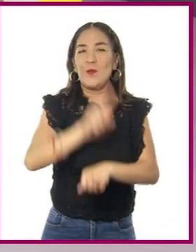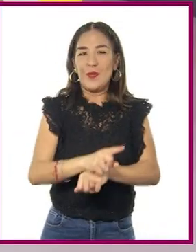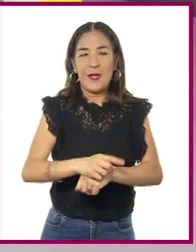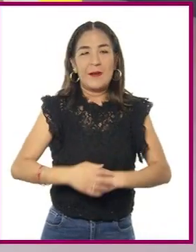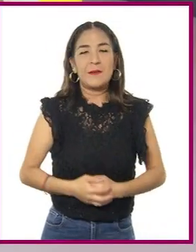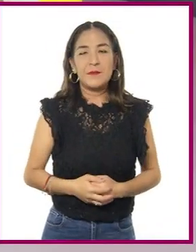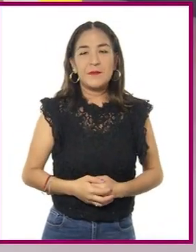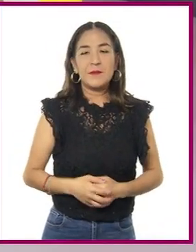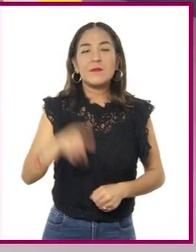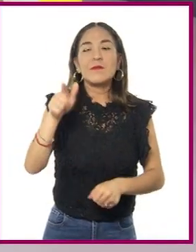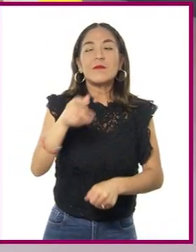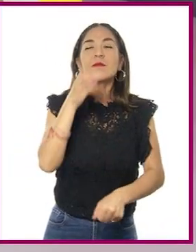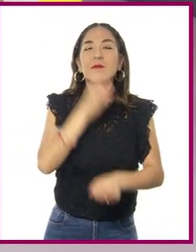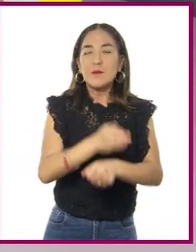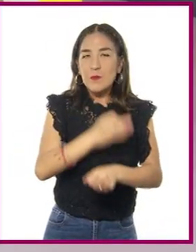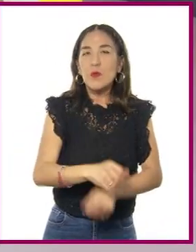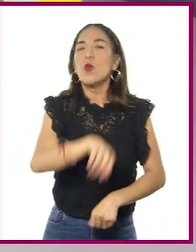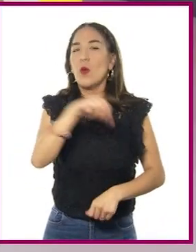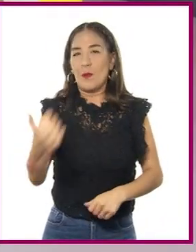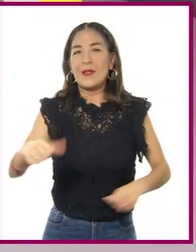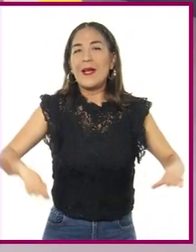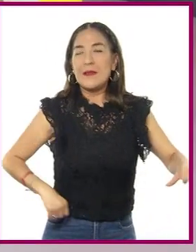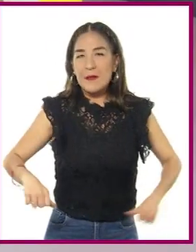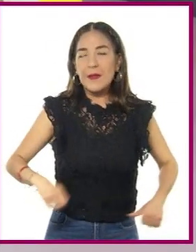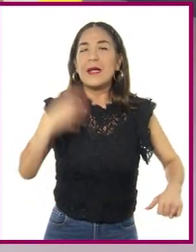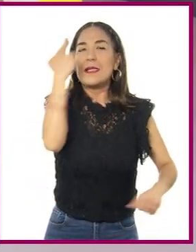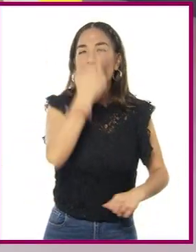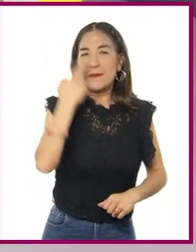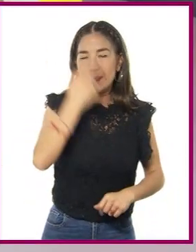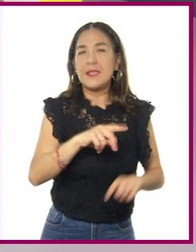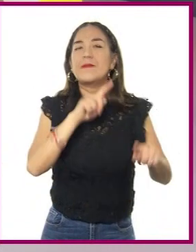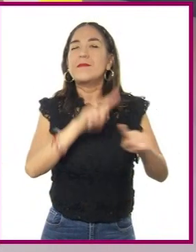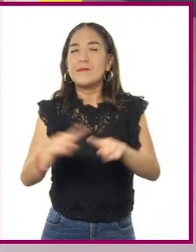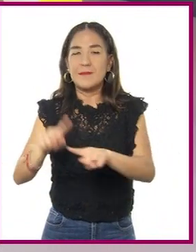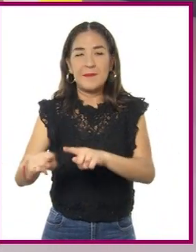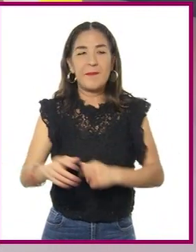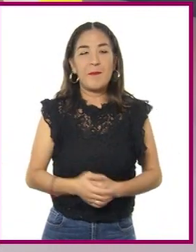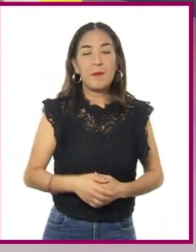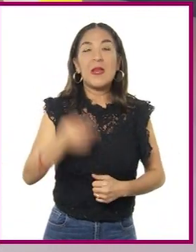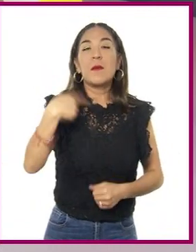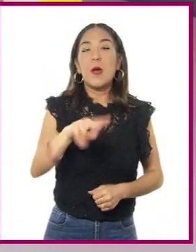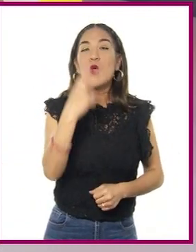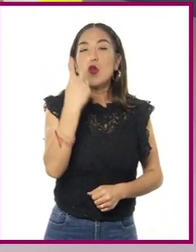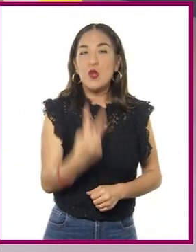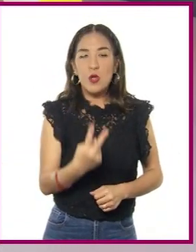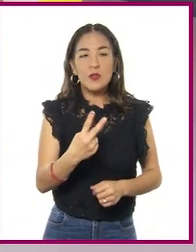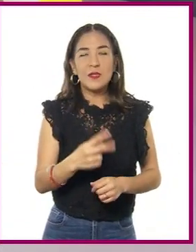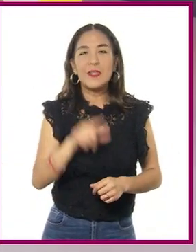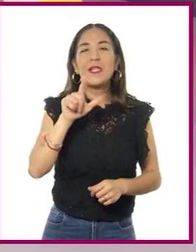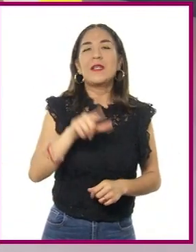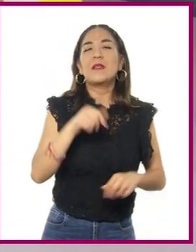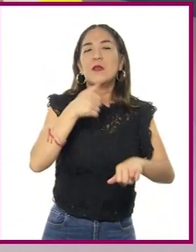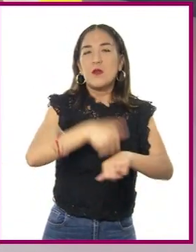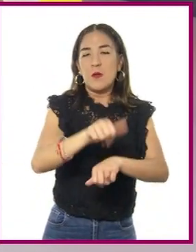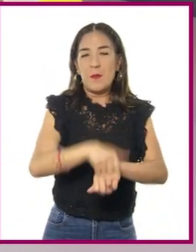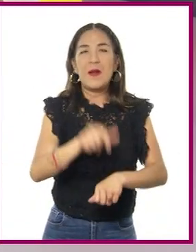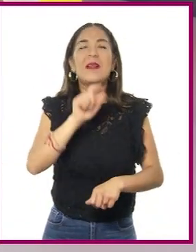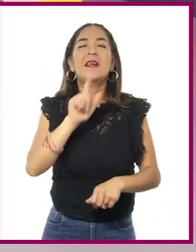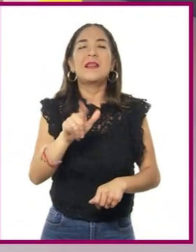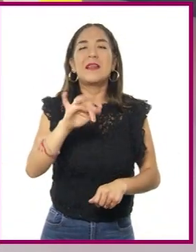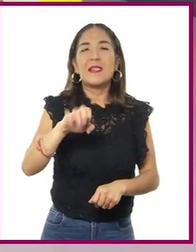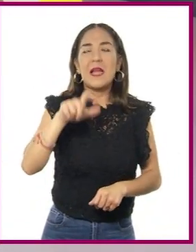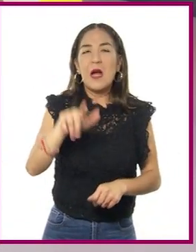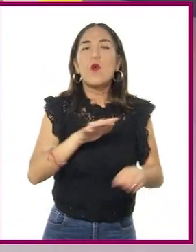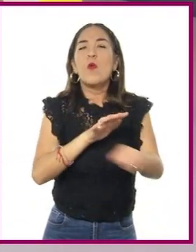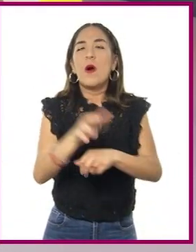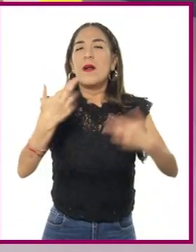¿Qué te parece si para el siguiente caso se analizan variaciones diversas, pero entre dos magnitudes lineales? Es decir, que